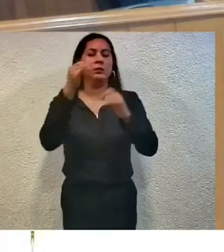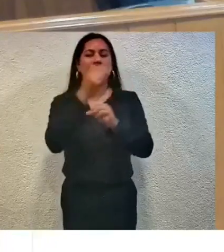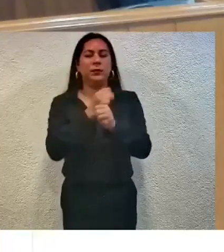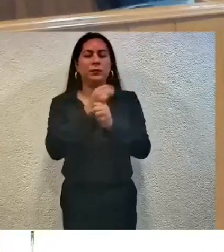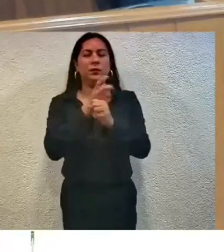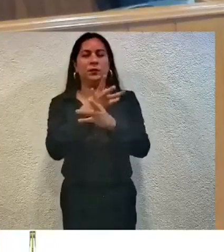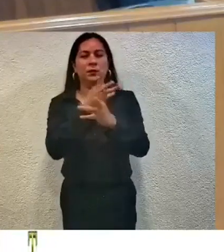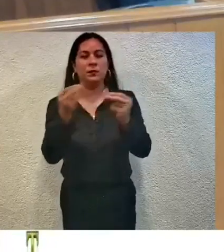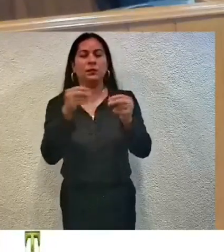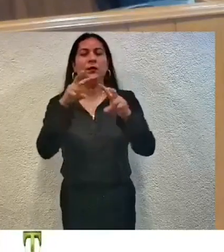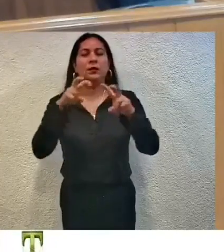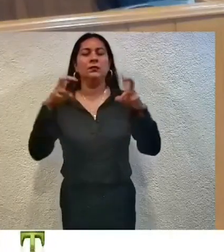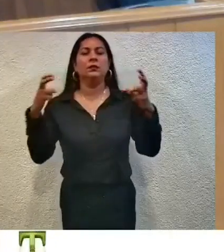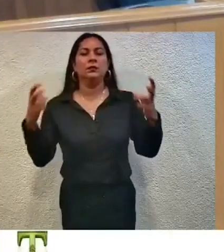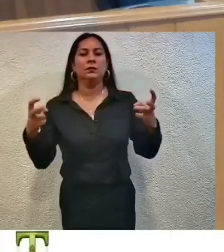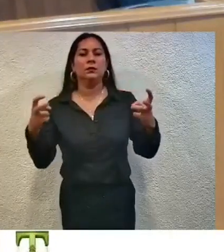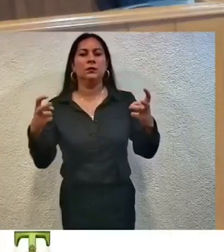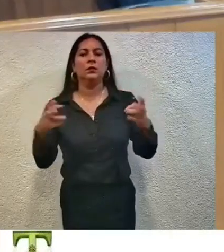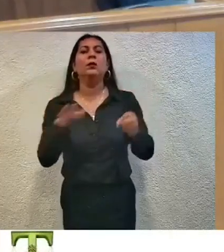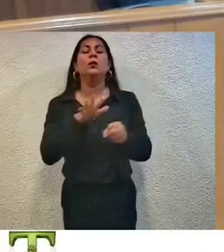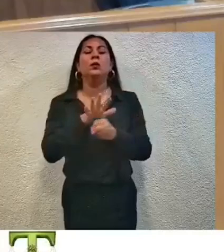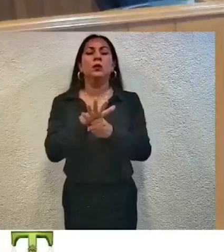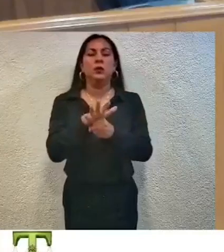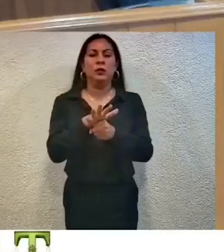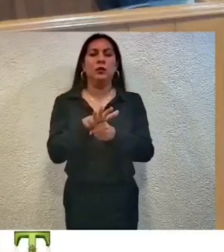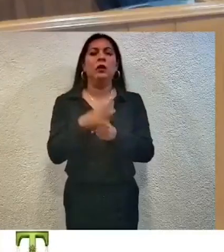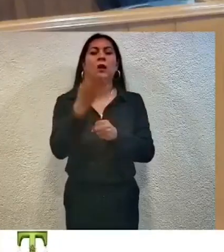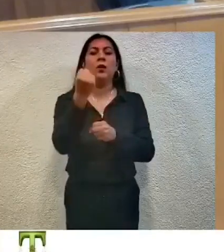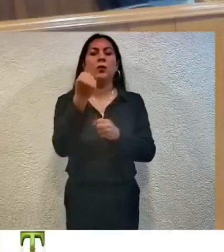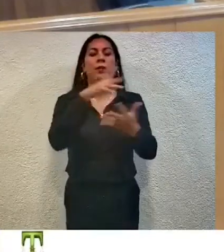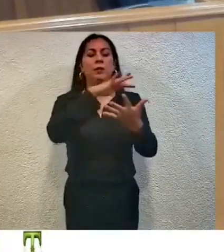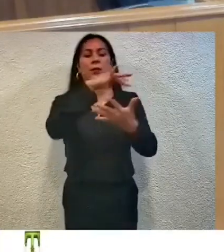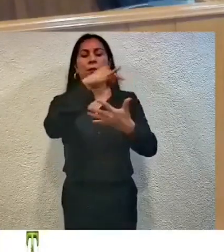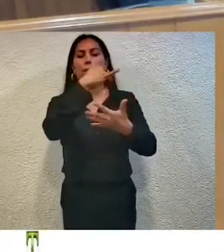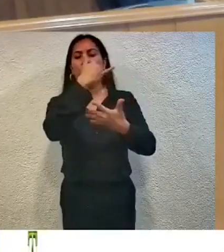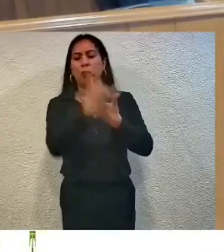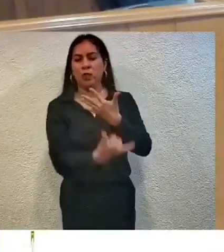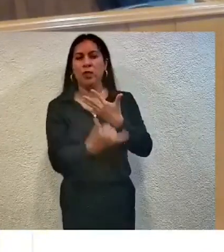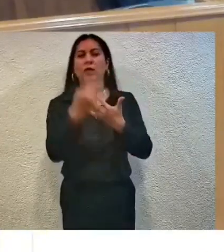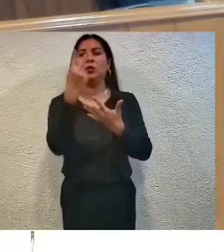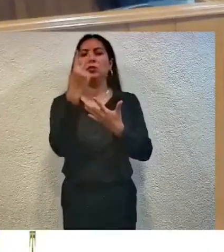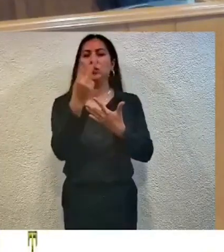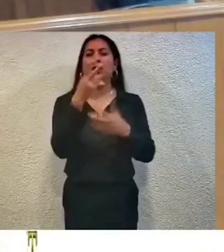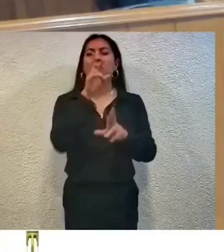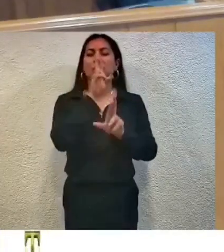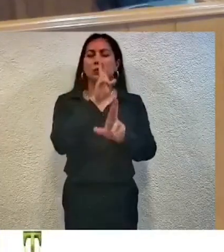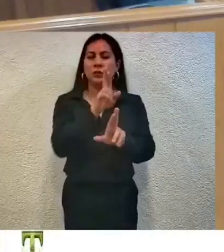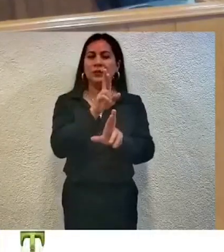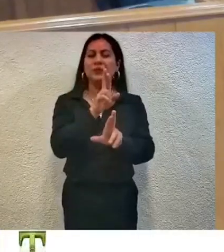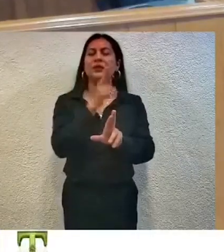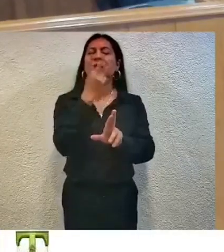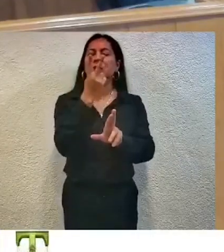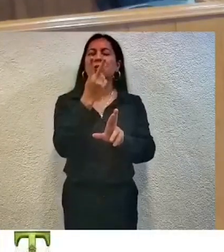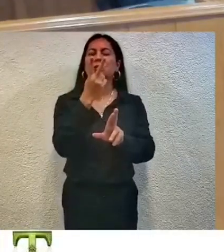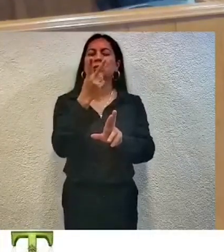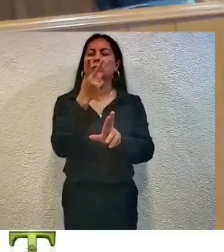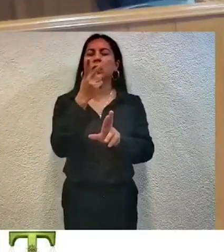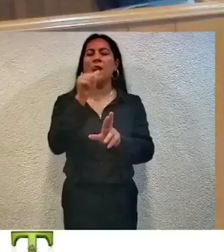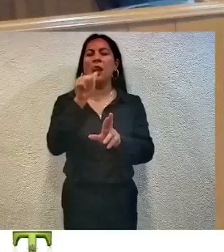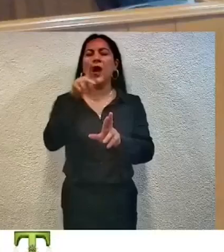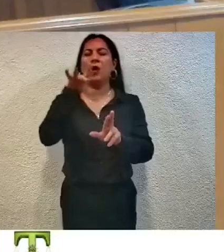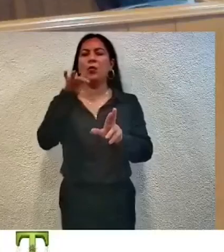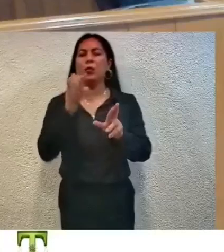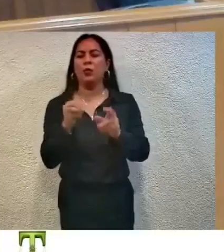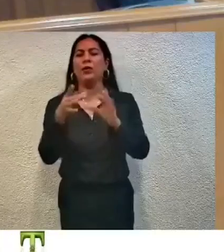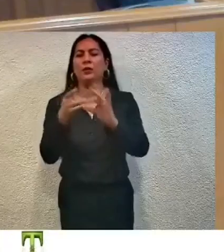y resolver la presente sesión corresponden a 9 proyectos de resolución y 2 proyectos de laudo, los cuales a continuación